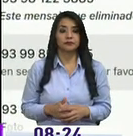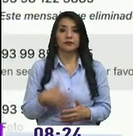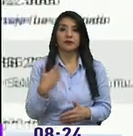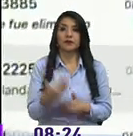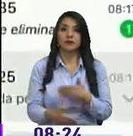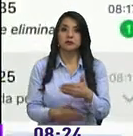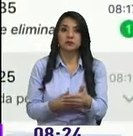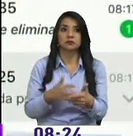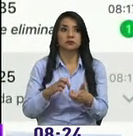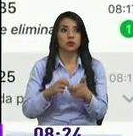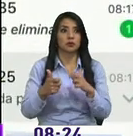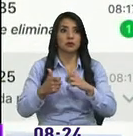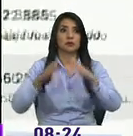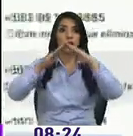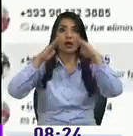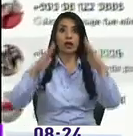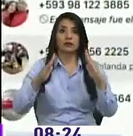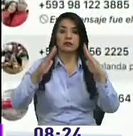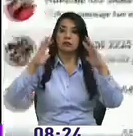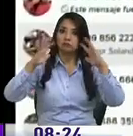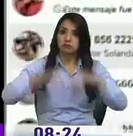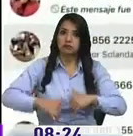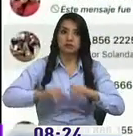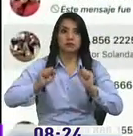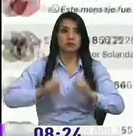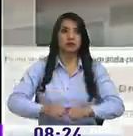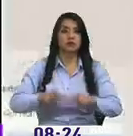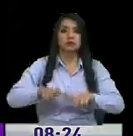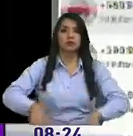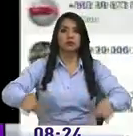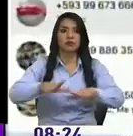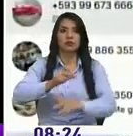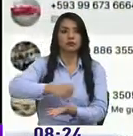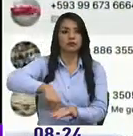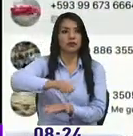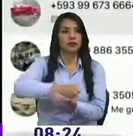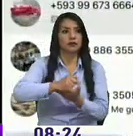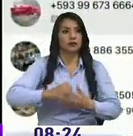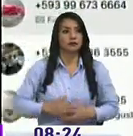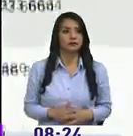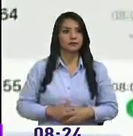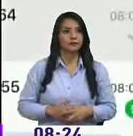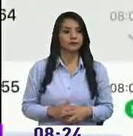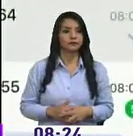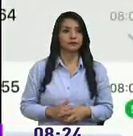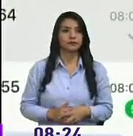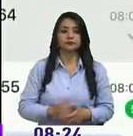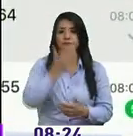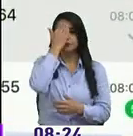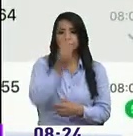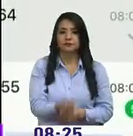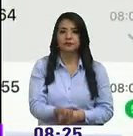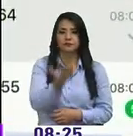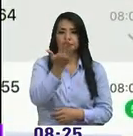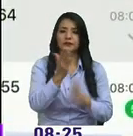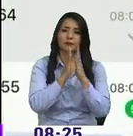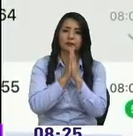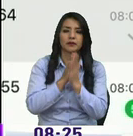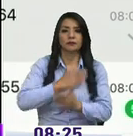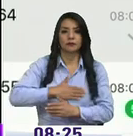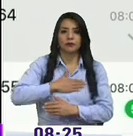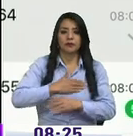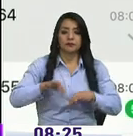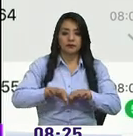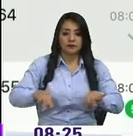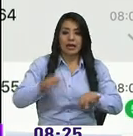estas viviendas se vengan abajo. Esto es en el sector de Solata. Buen día, por favor, acudimos a su ayuda. Hay una fuga de